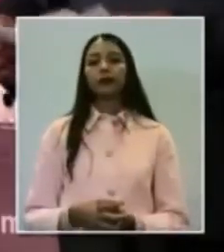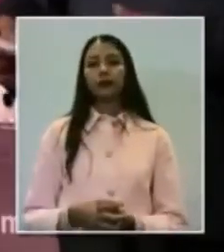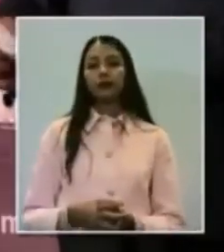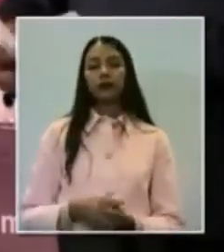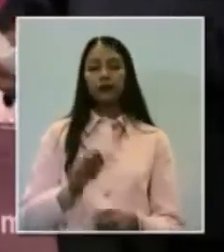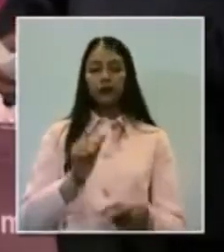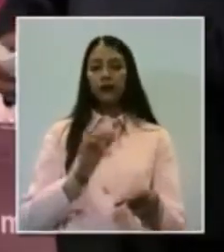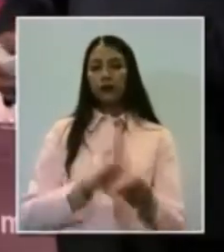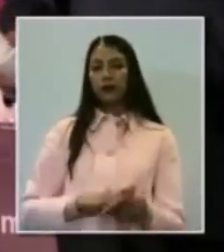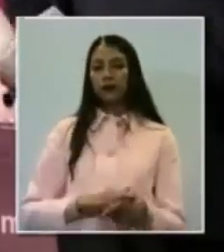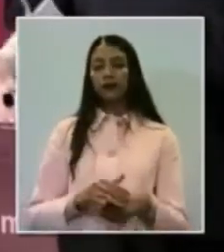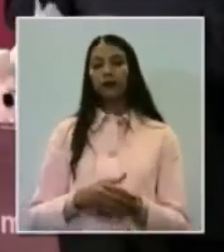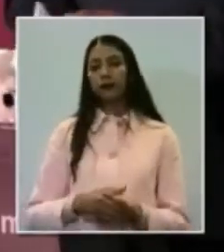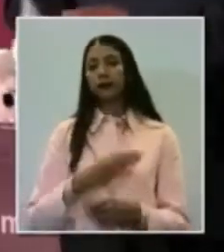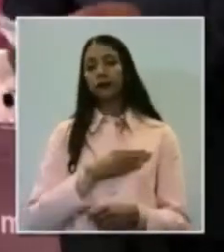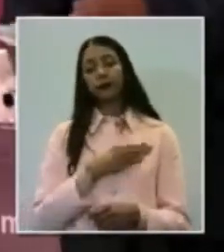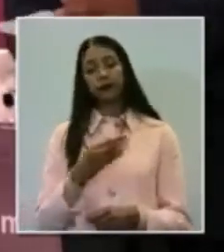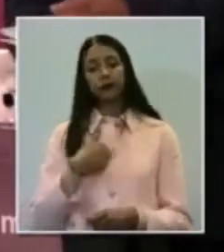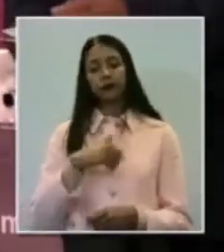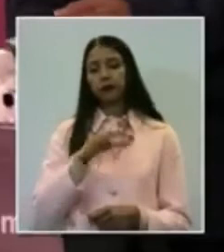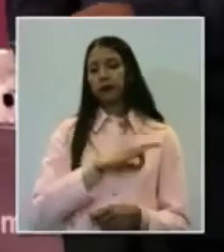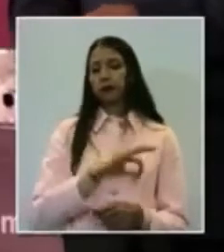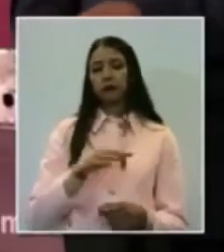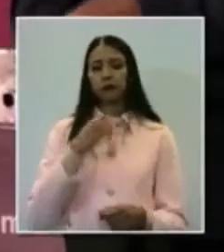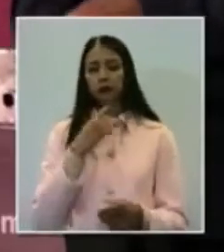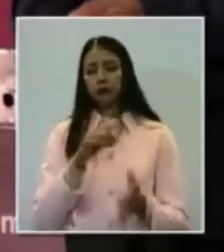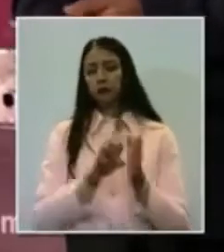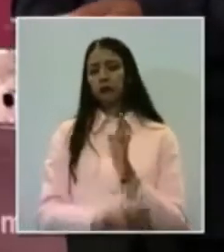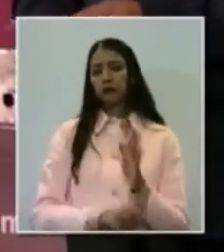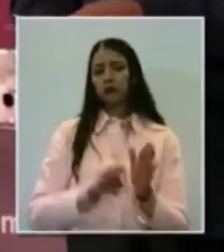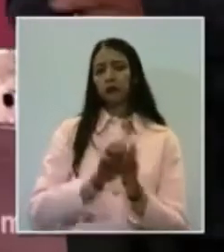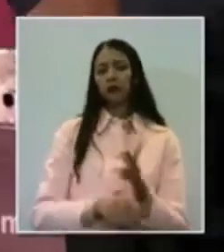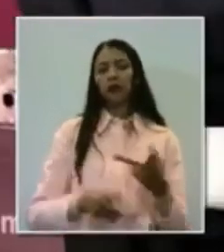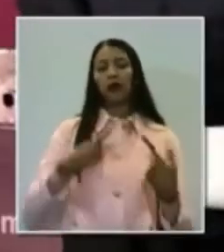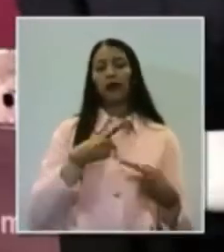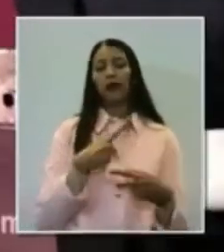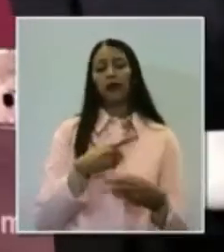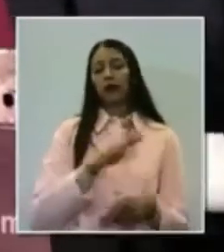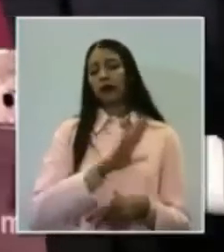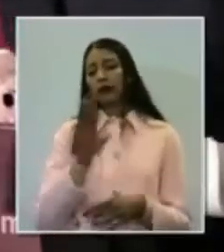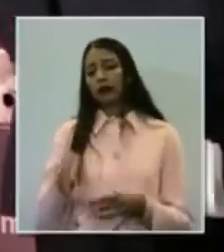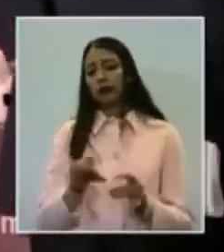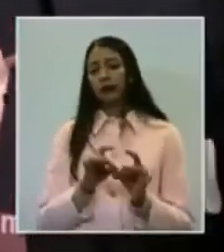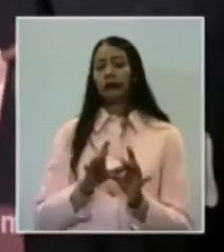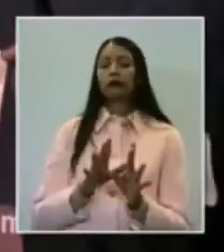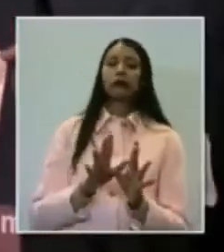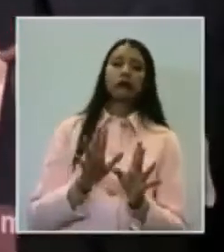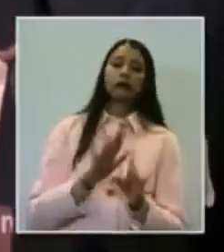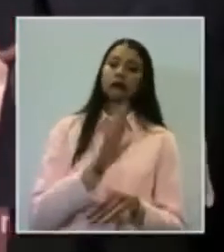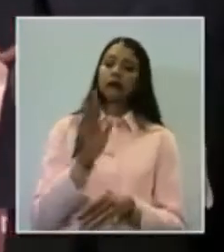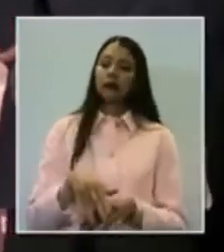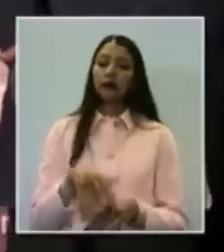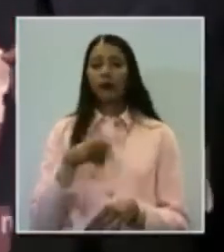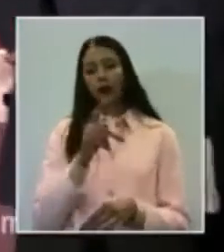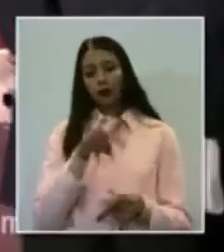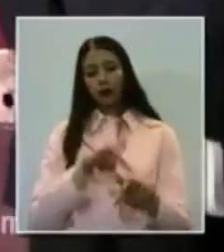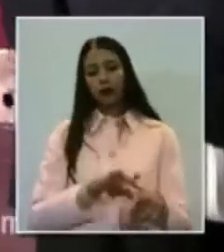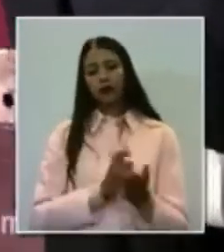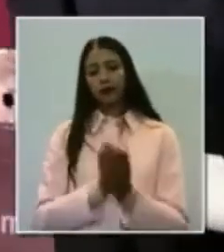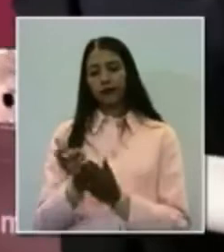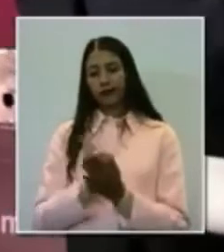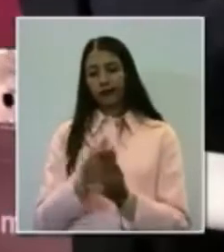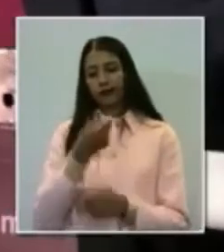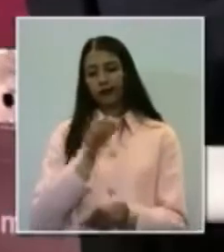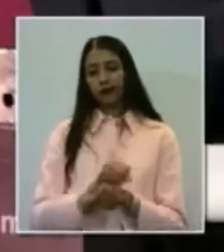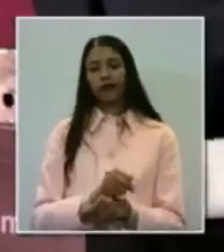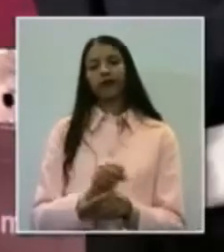términos administrativos. Y bueno, te puedo seguir poniendo más ejemplos. Personas que desgraciadamente fallecieron que siguen cobrando en la Secretaría.